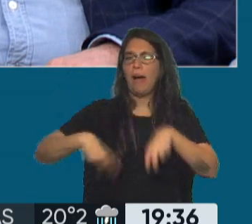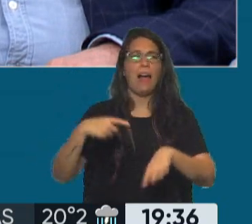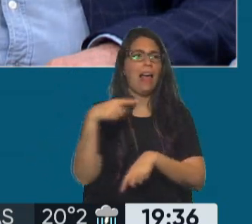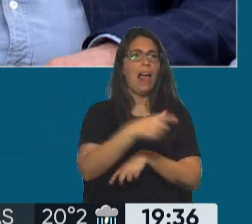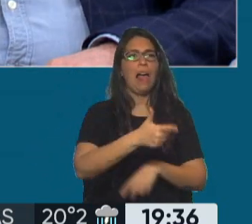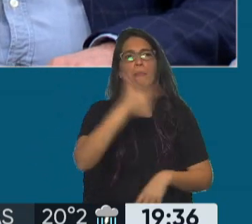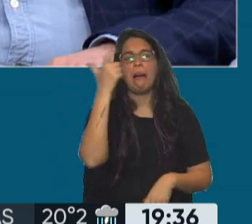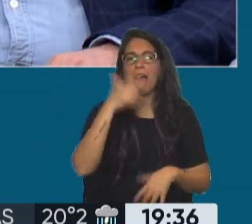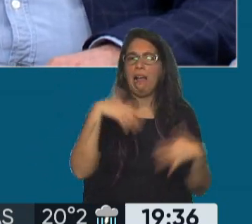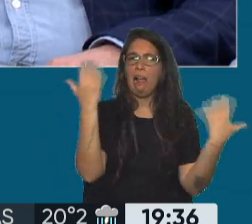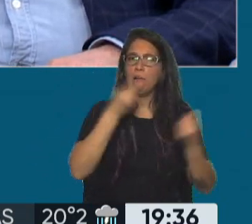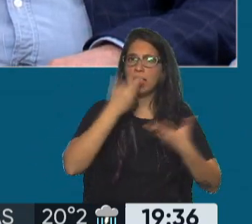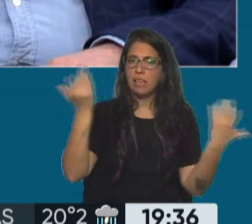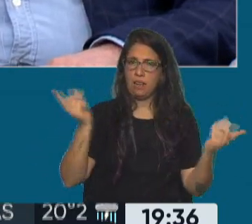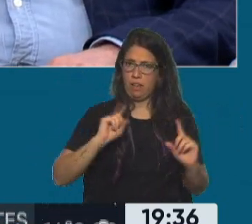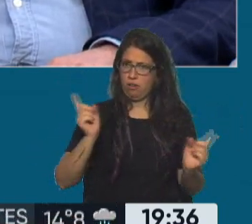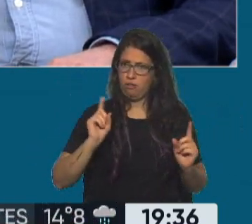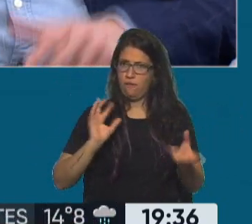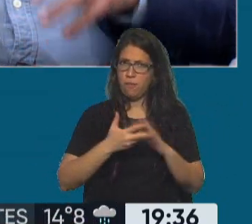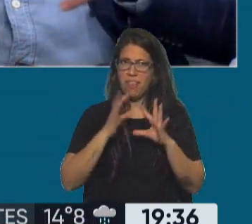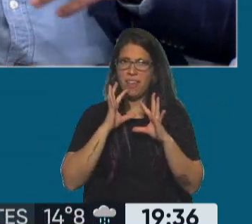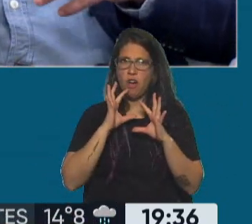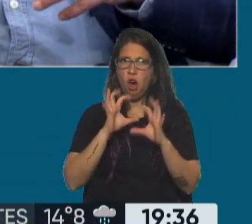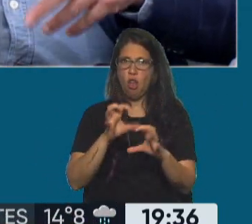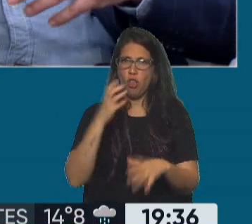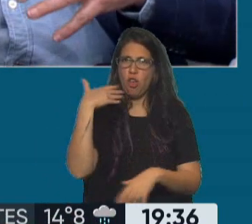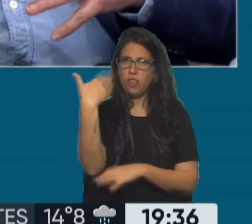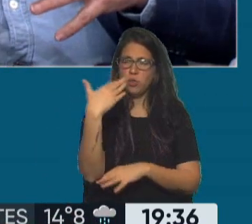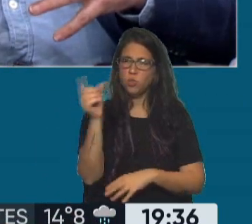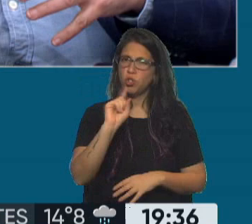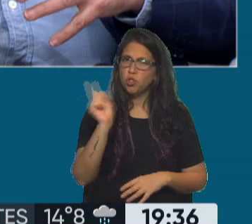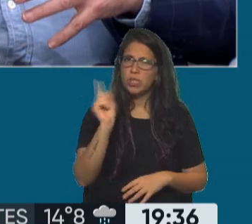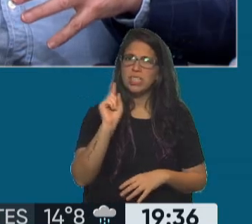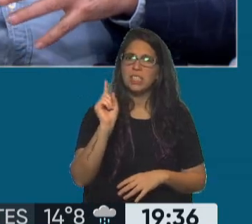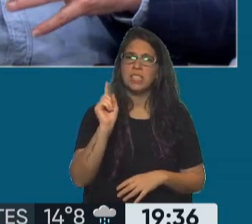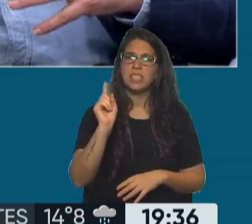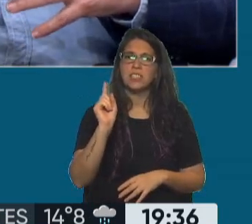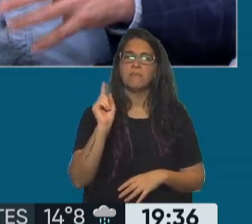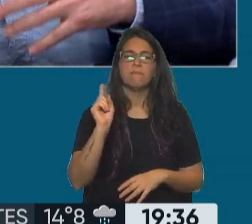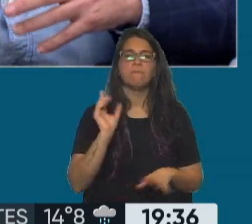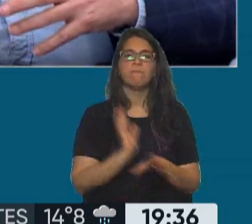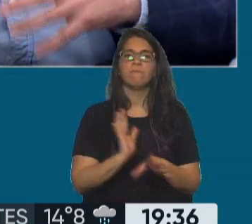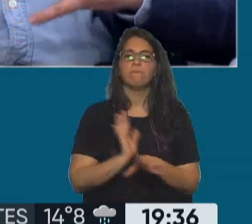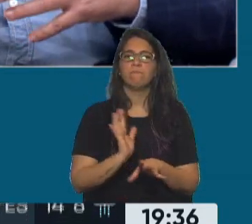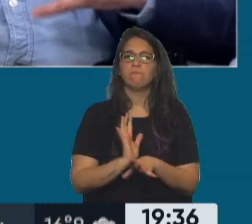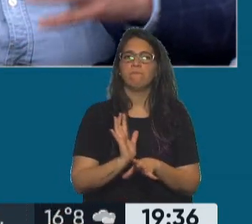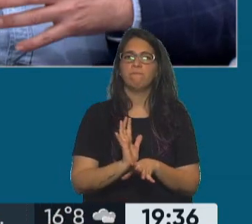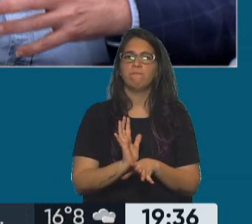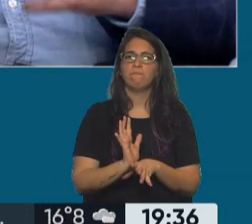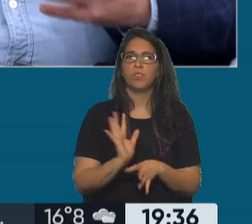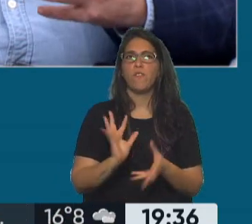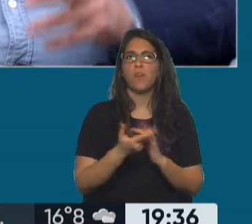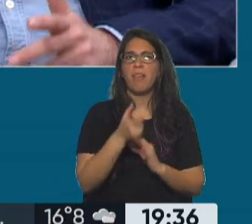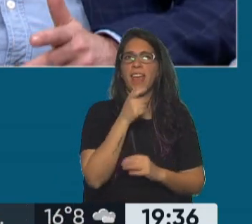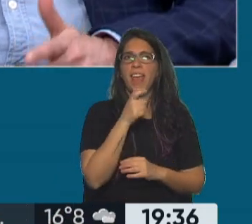discurso, yo no lo llamaría solamente discurso de odio, porque es lo de que está como... es una acepción no de moda, pero